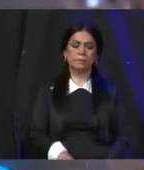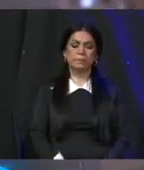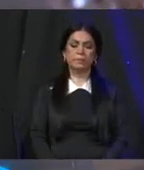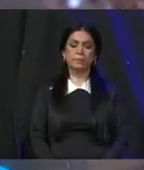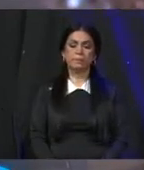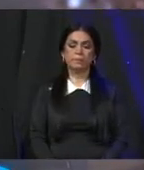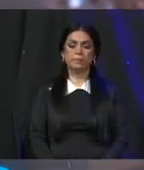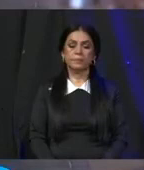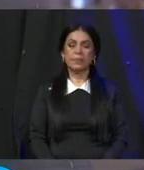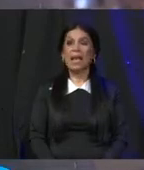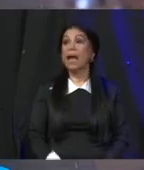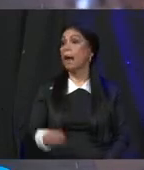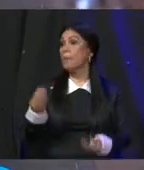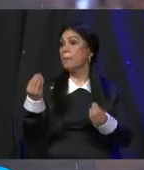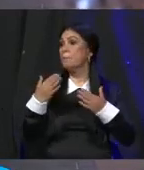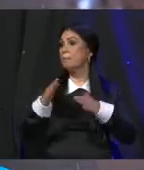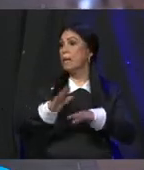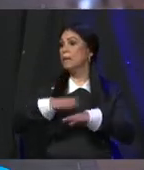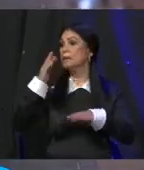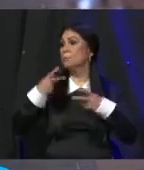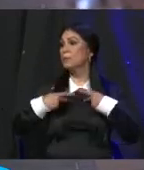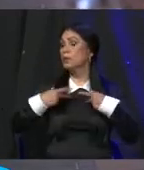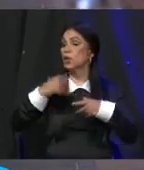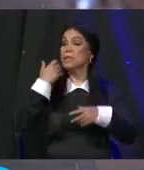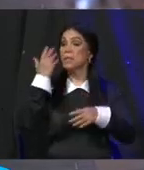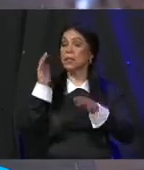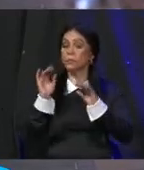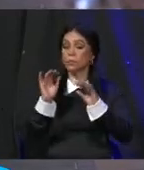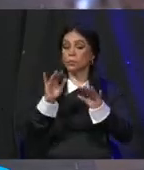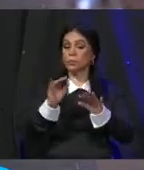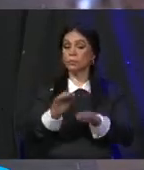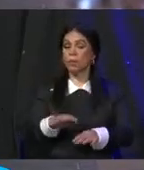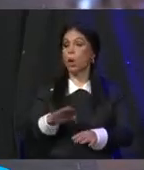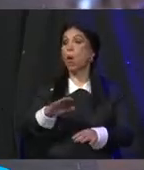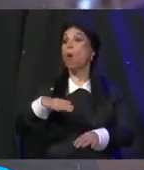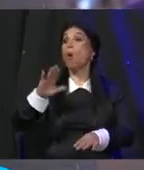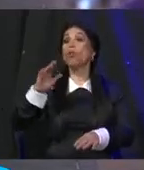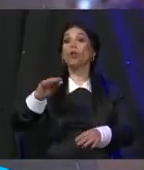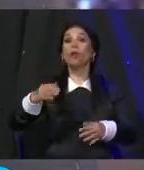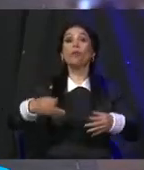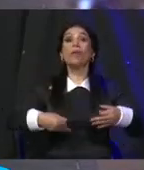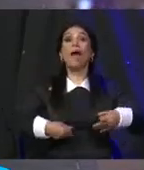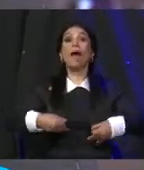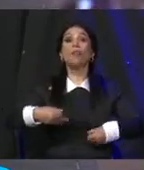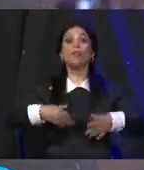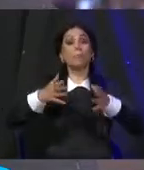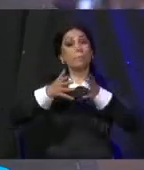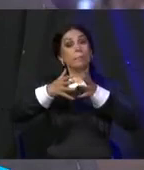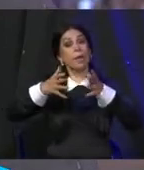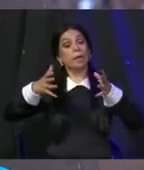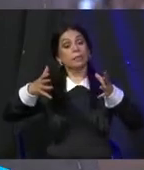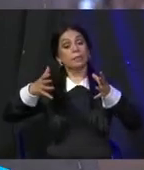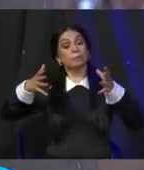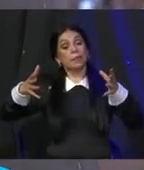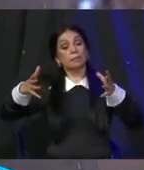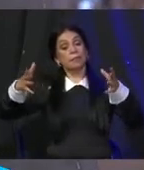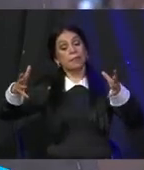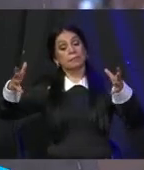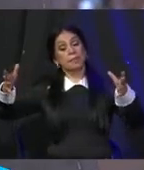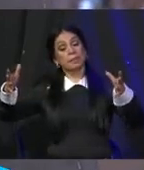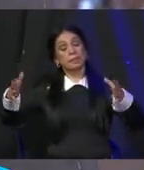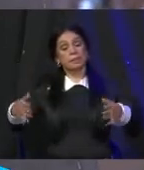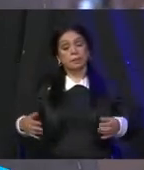quedó mucha gente afuera. Dije, bueno, sigue el Metropolitan. Para mí seguía el Metropolitan. Pudo haber sido cualquier otro, pero